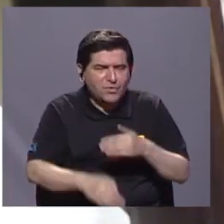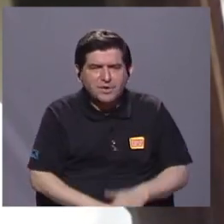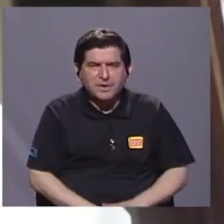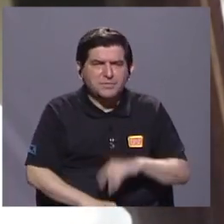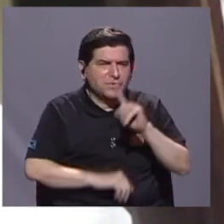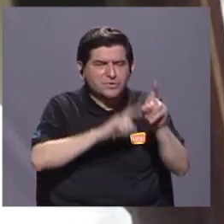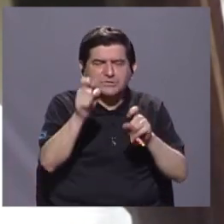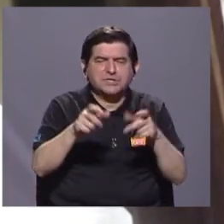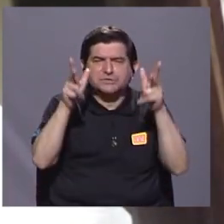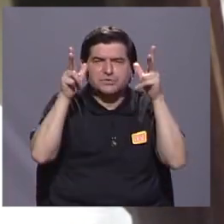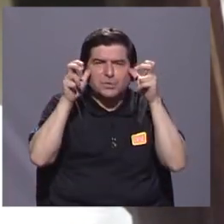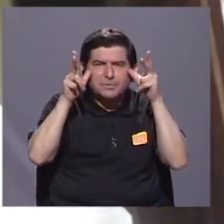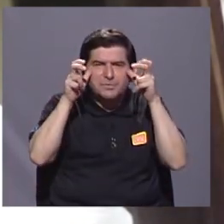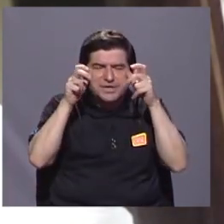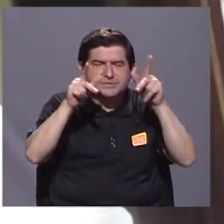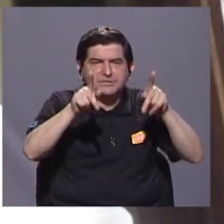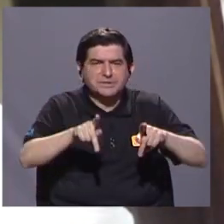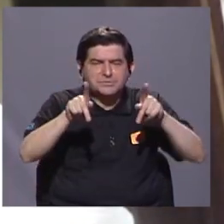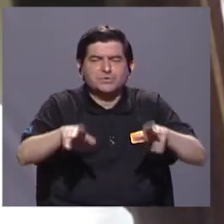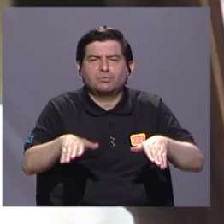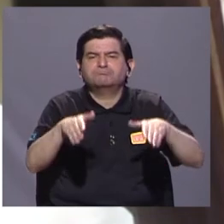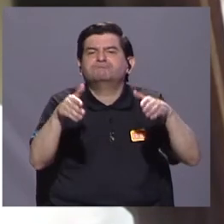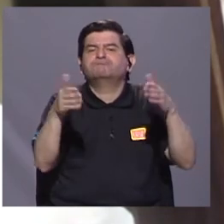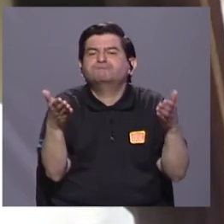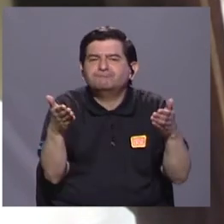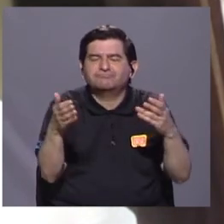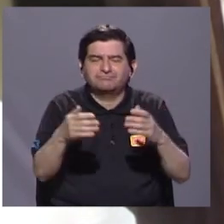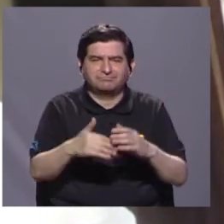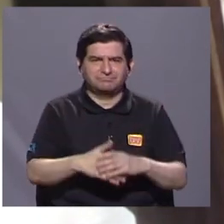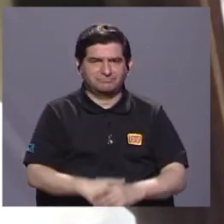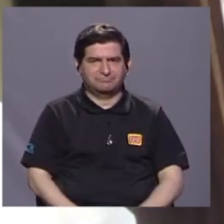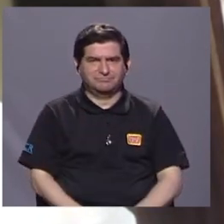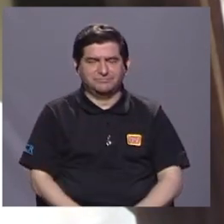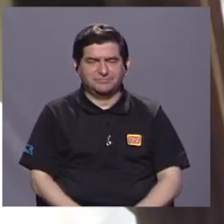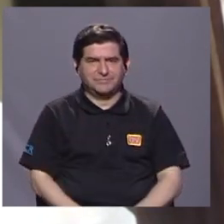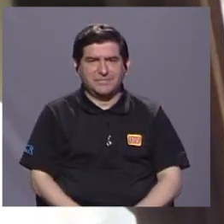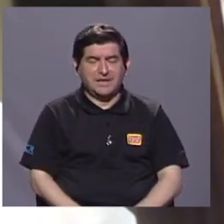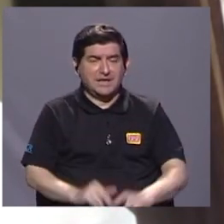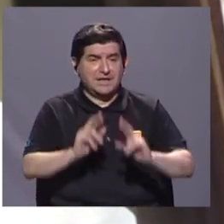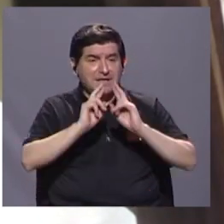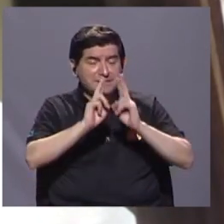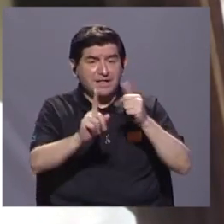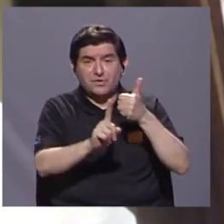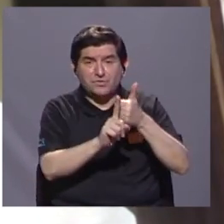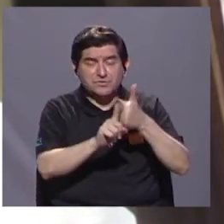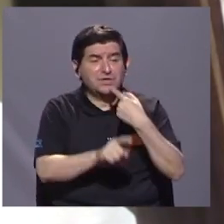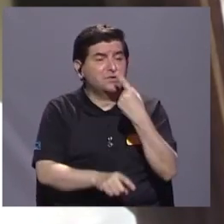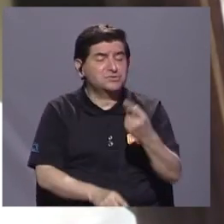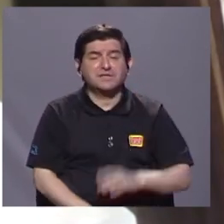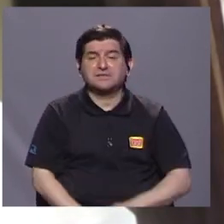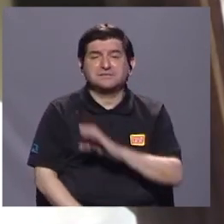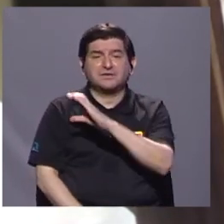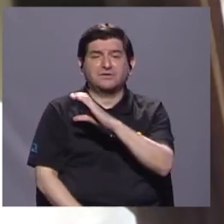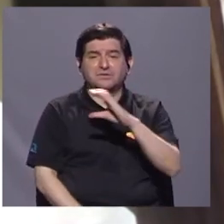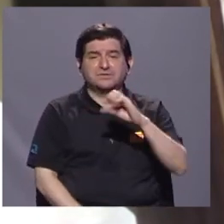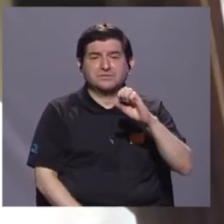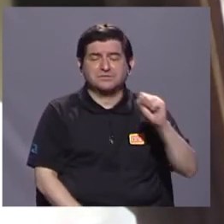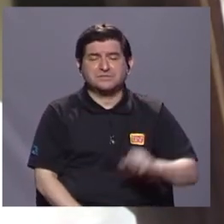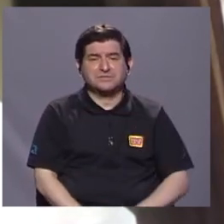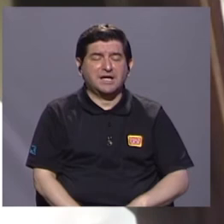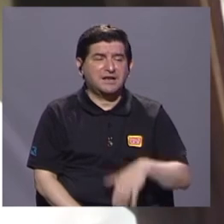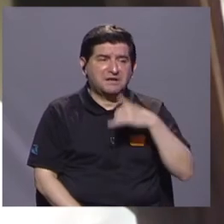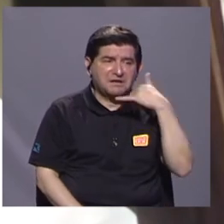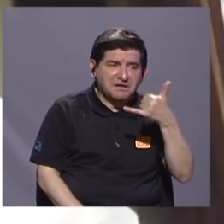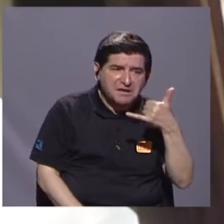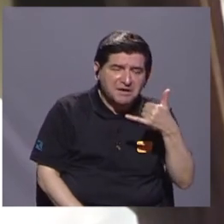digamos, la percepción de los ciudadanos sobre la vacunación, más allá de los resultados mismos que ha dicho la caja sobre que llaman a ciertos